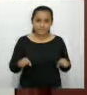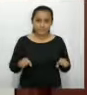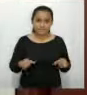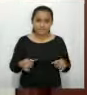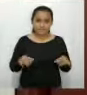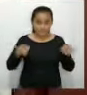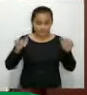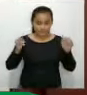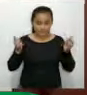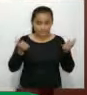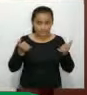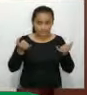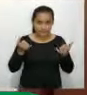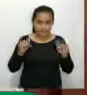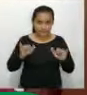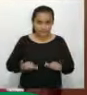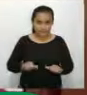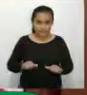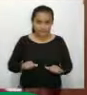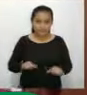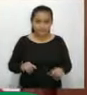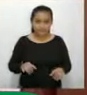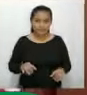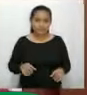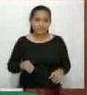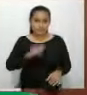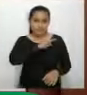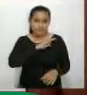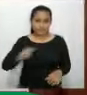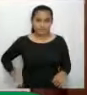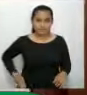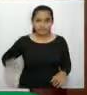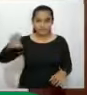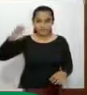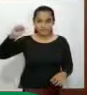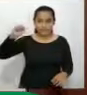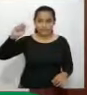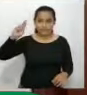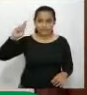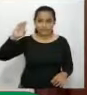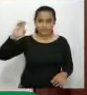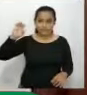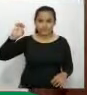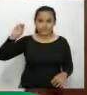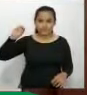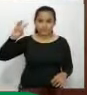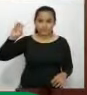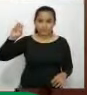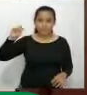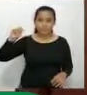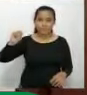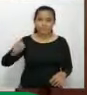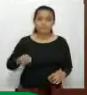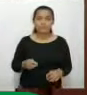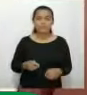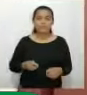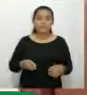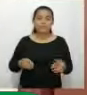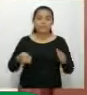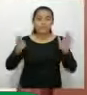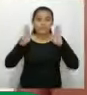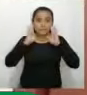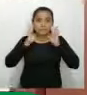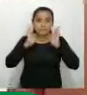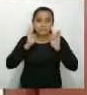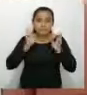Efectivamente, estamos aquí en el municipio de Carmen de Aritene. Entonces, hemos trasladado para realizar una